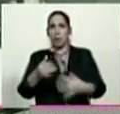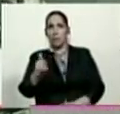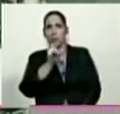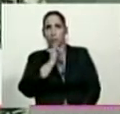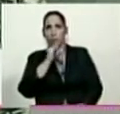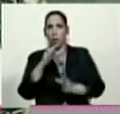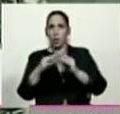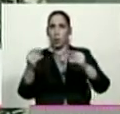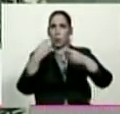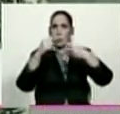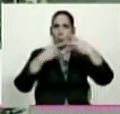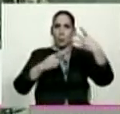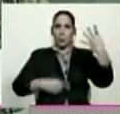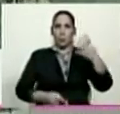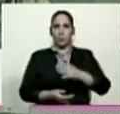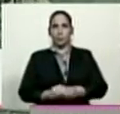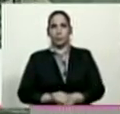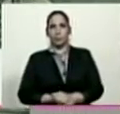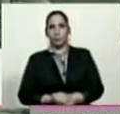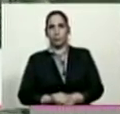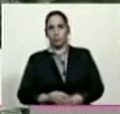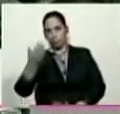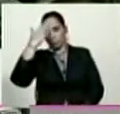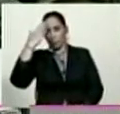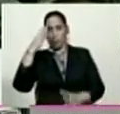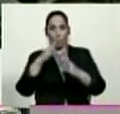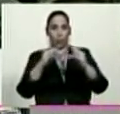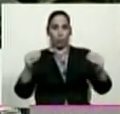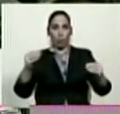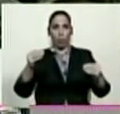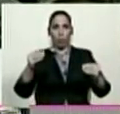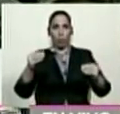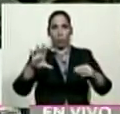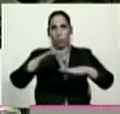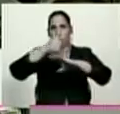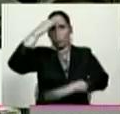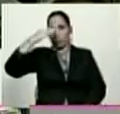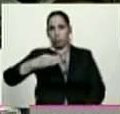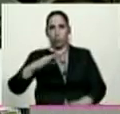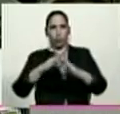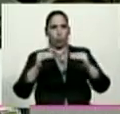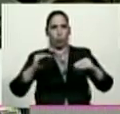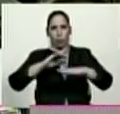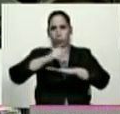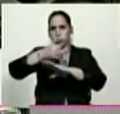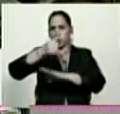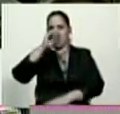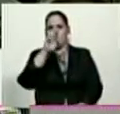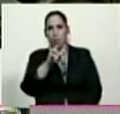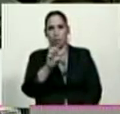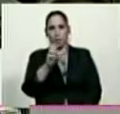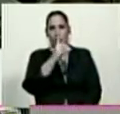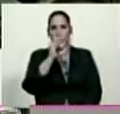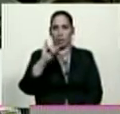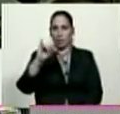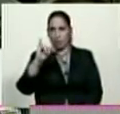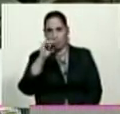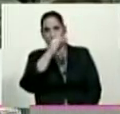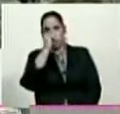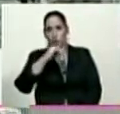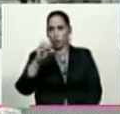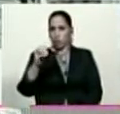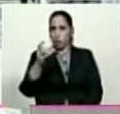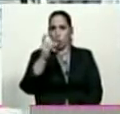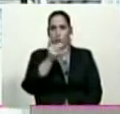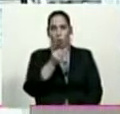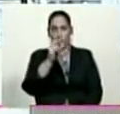cosas. Y sé que todos nuestros comandantes de Redi, todos los comandantes de SODI, todos los comandantes de unidades